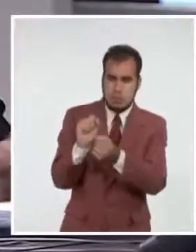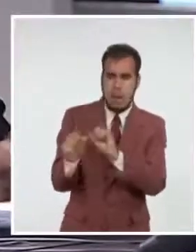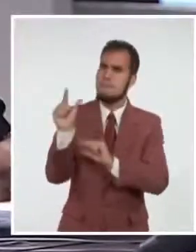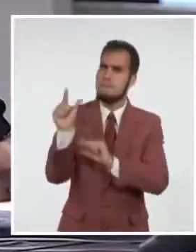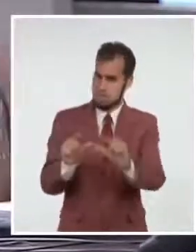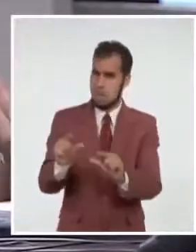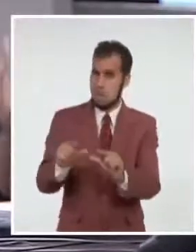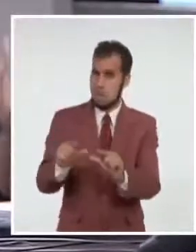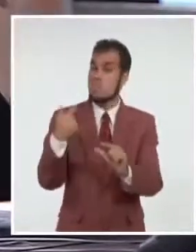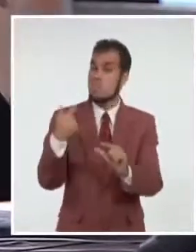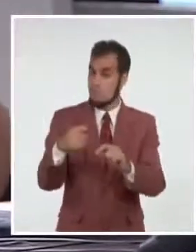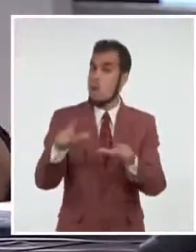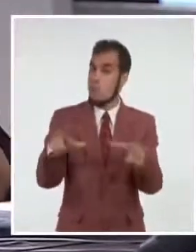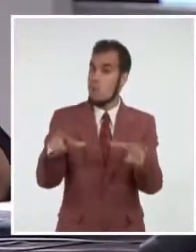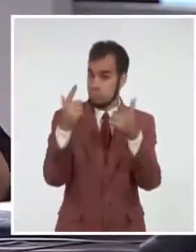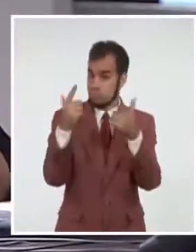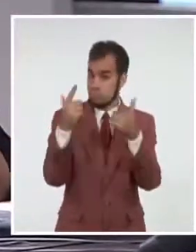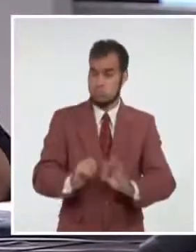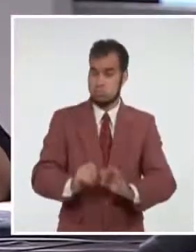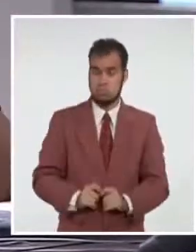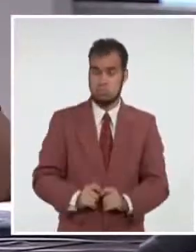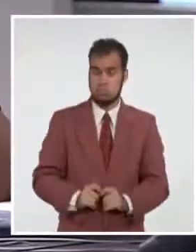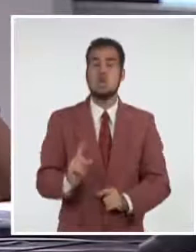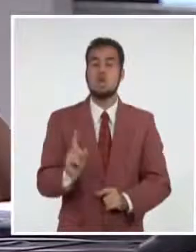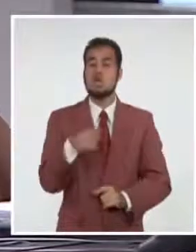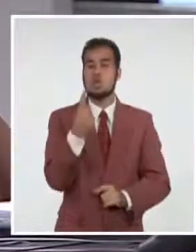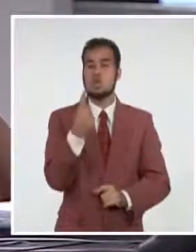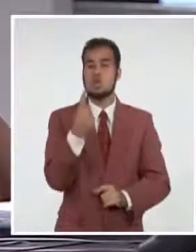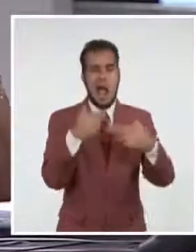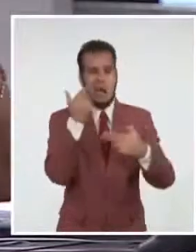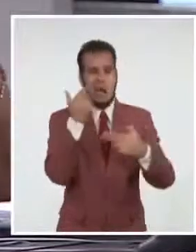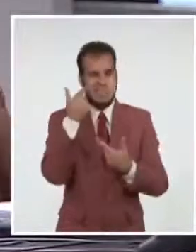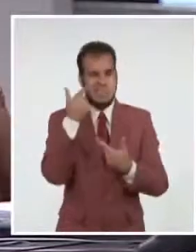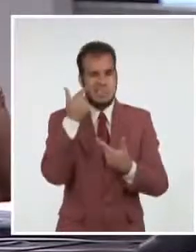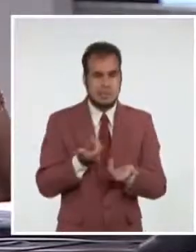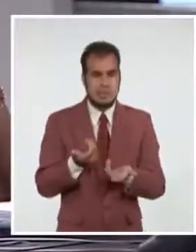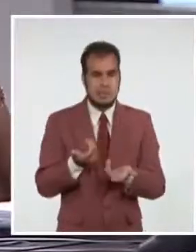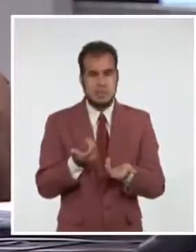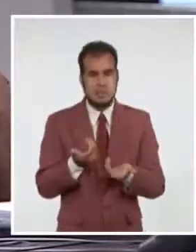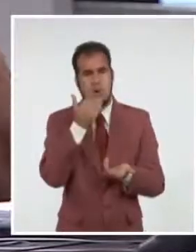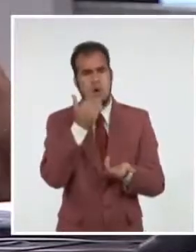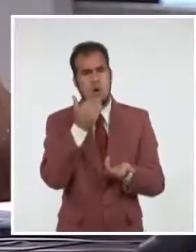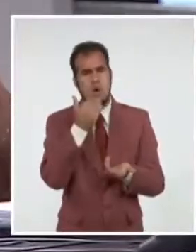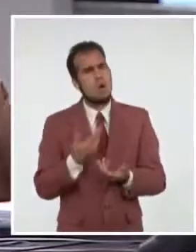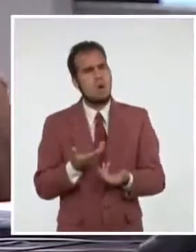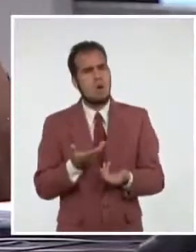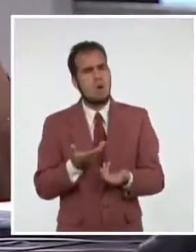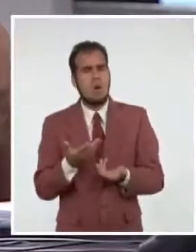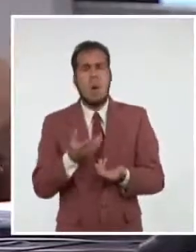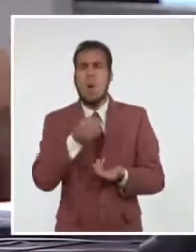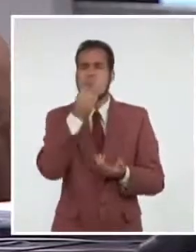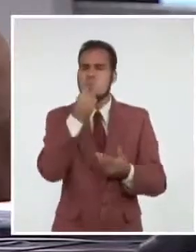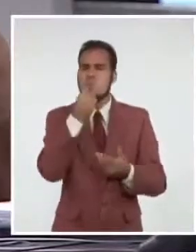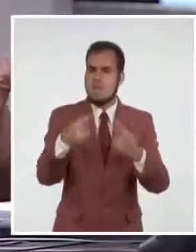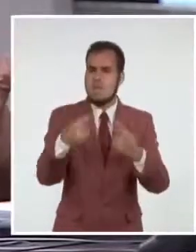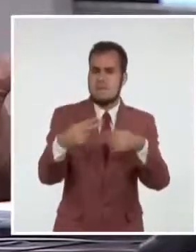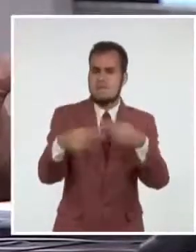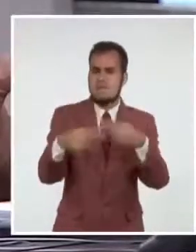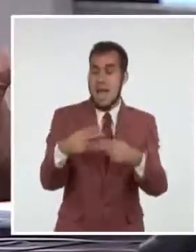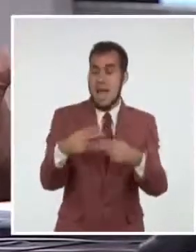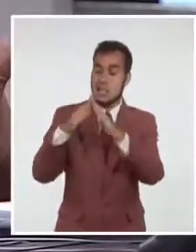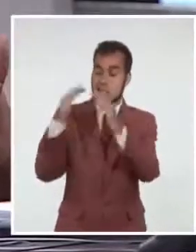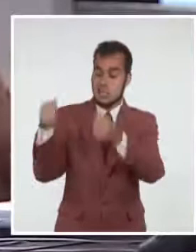bien. Hubo que hacer un procedimiento para adecuar qué sería lo que se tiene que hacer en ese ingreso